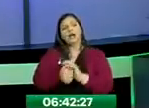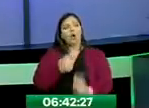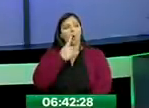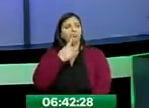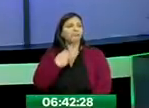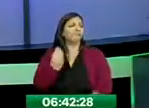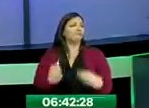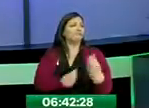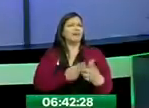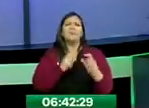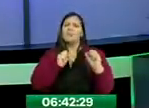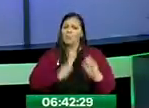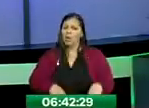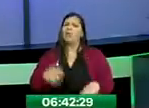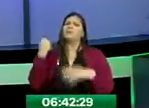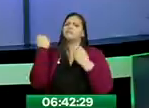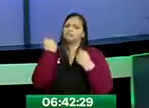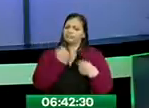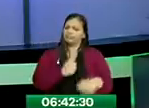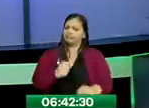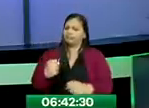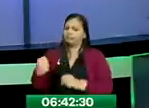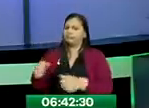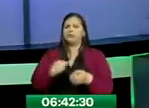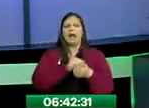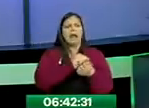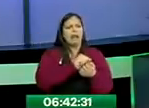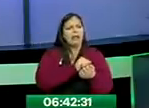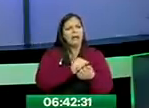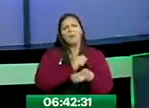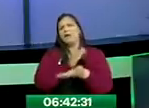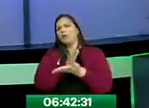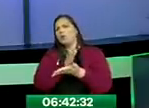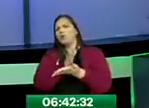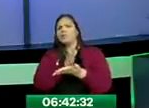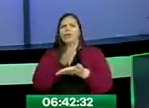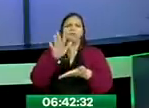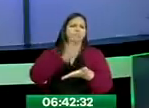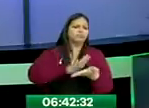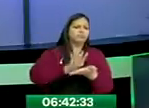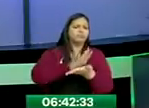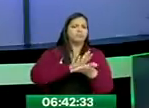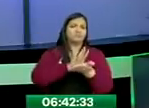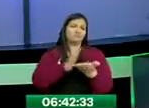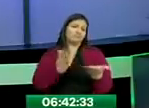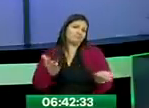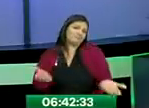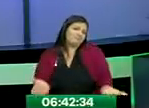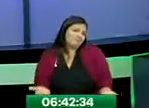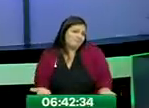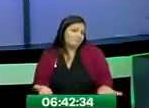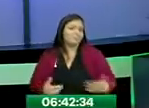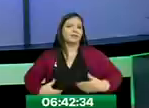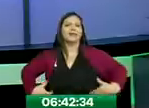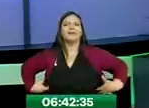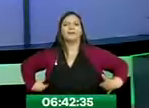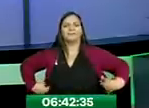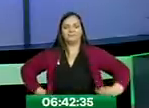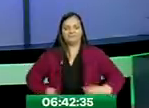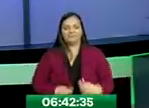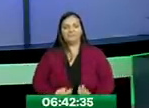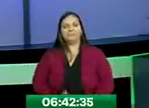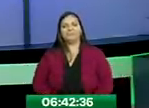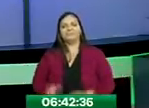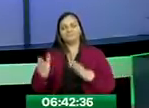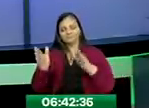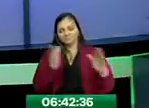oportunidad. Otro que dijo que también nos da precisamente ejemplos de lo que se puede hacer en casa es Antonio Valencia, nuestro